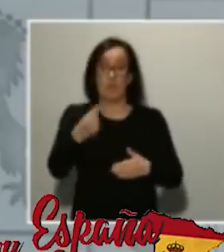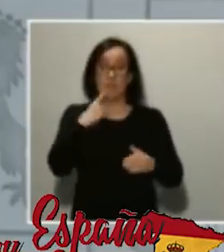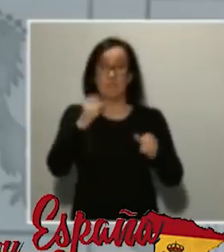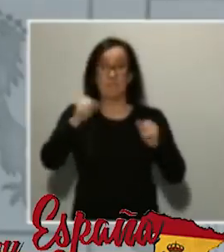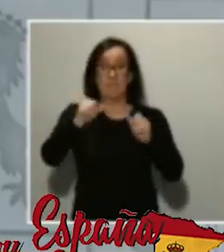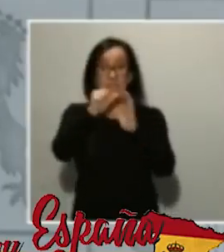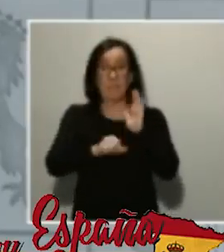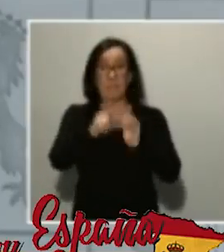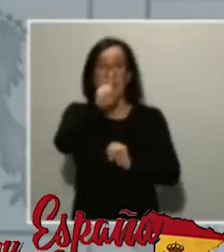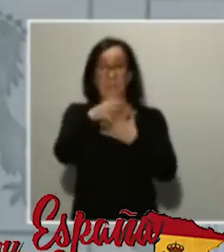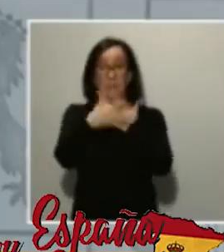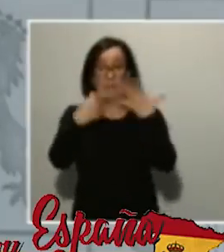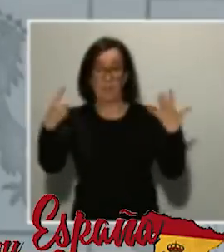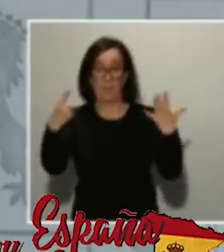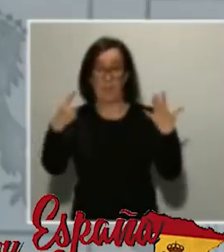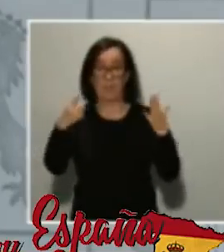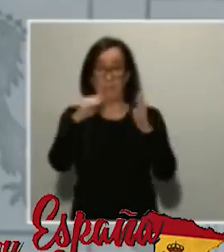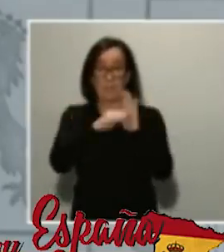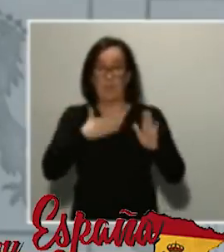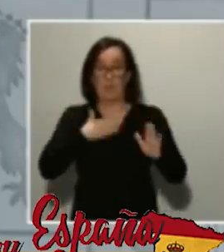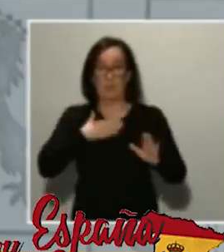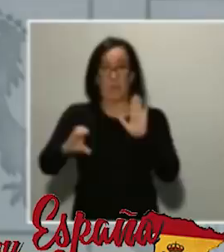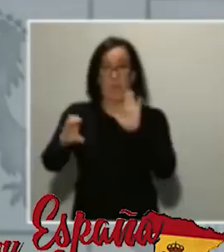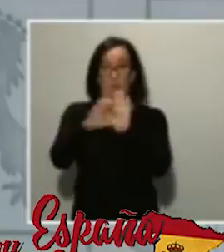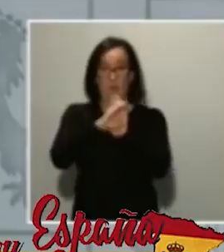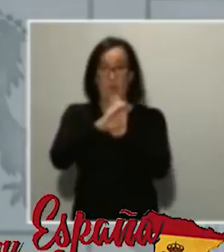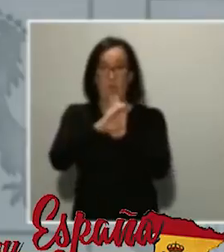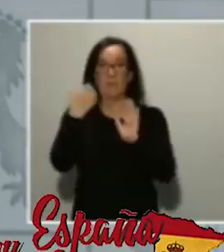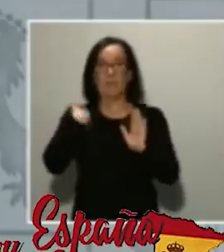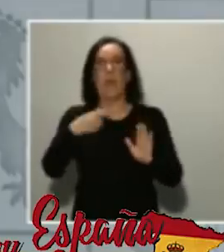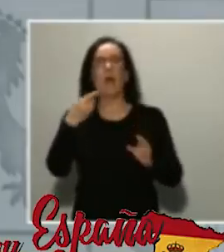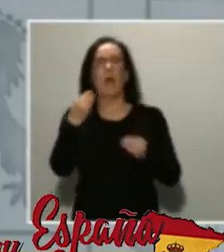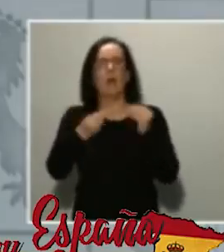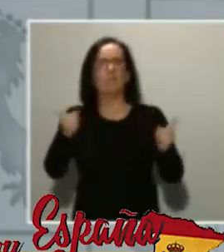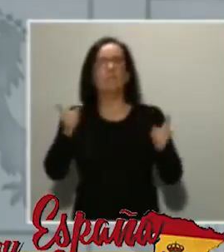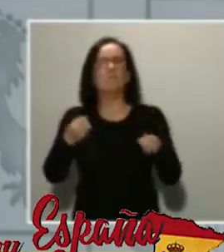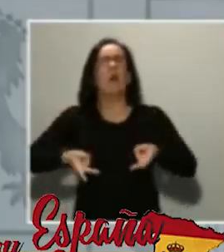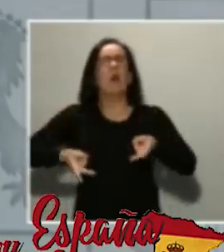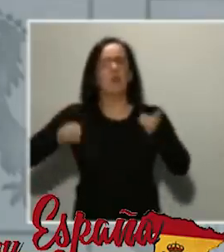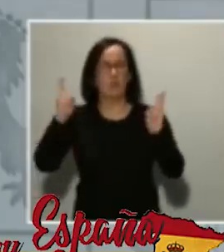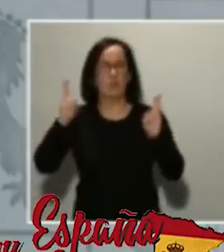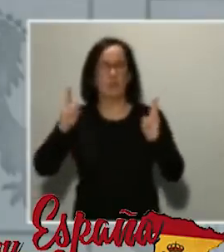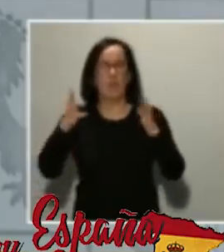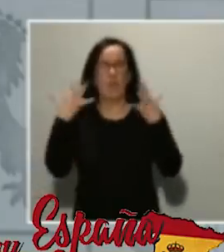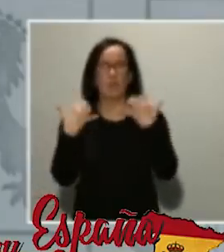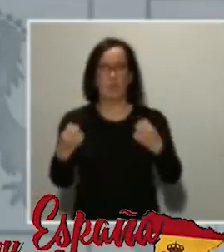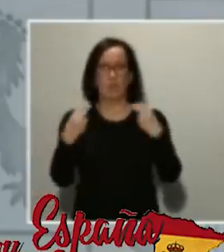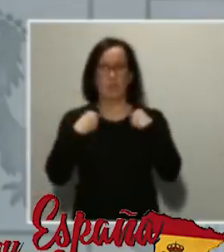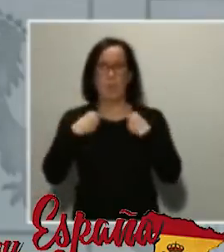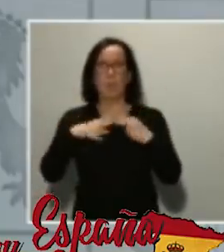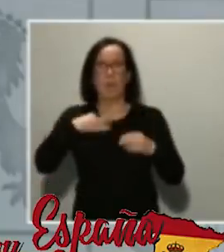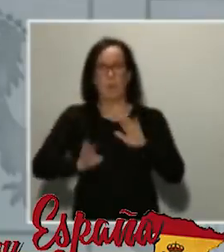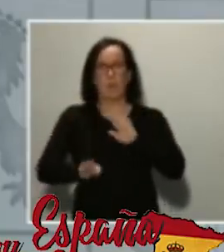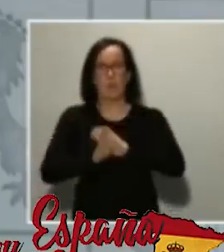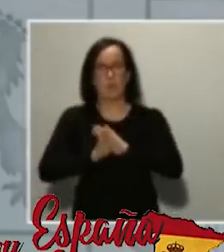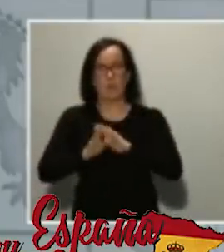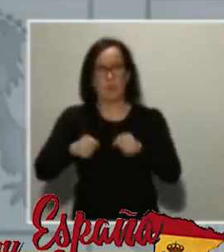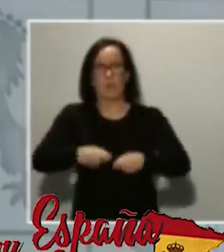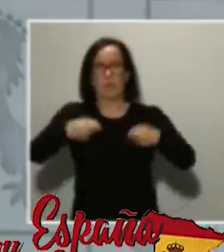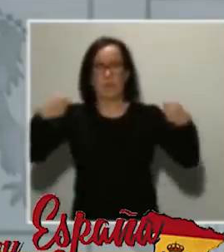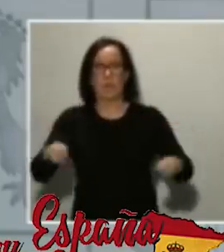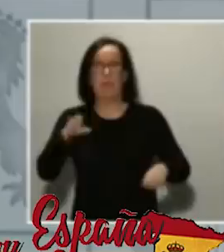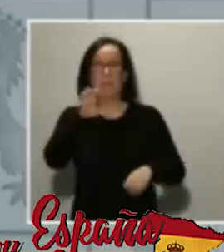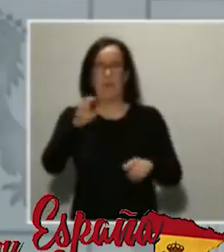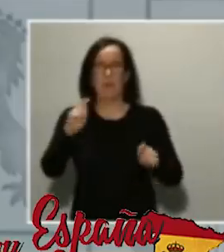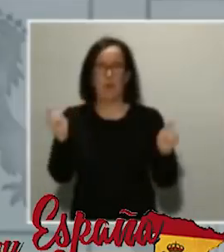que las responsabilidades que exigen de los